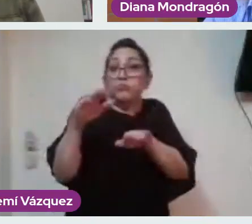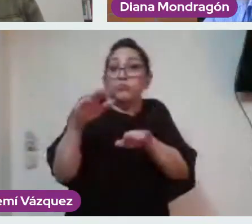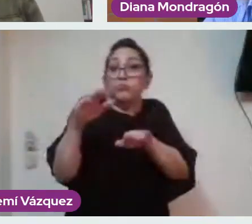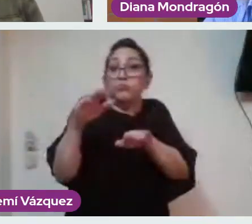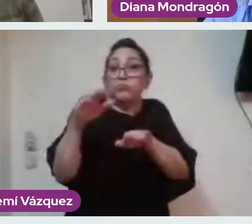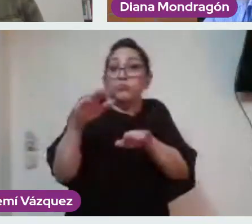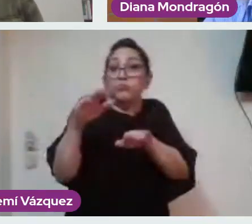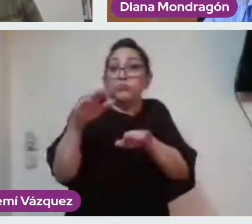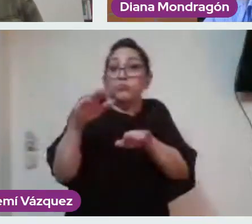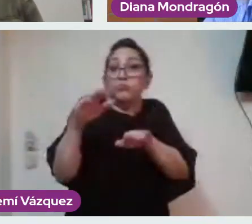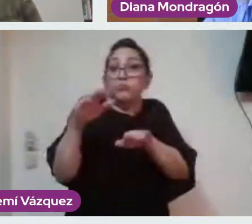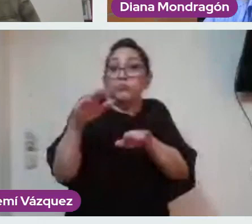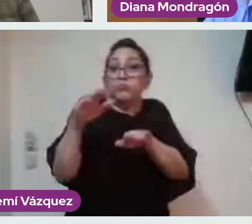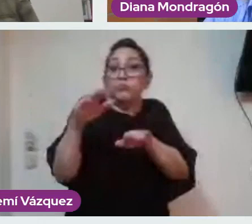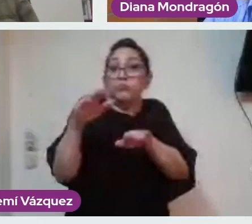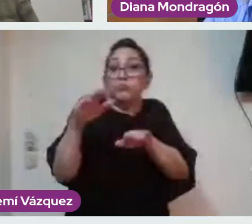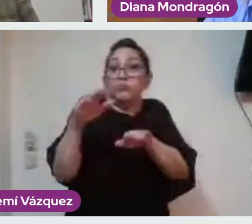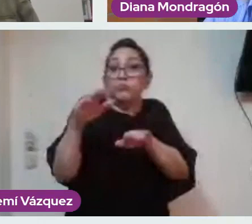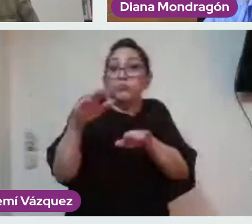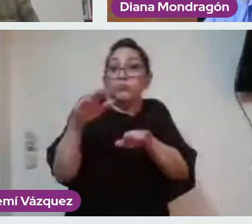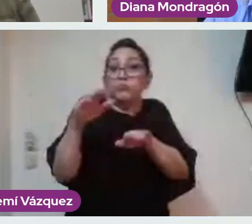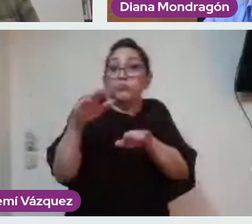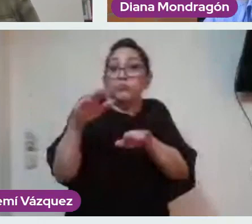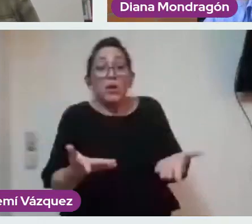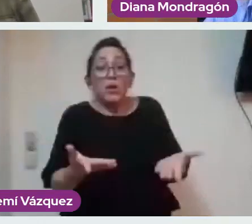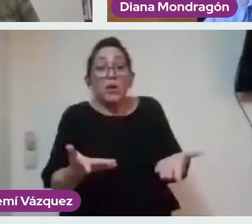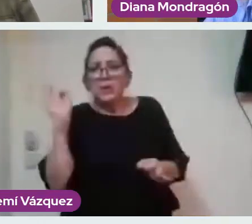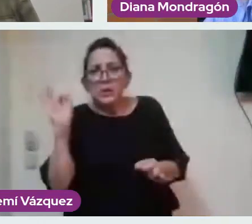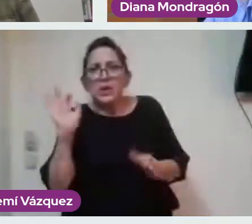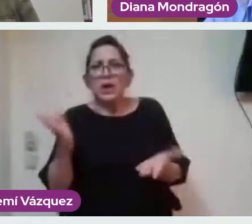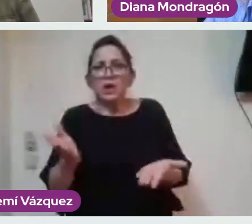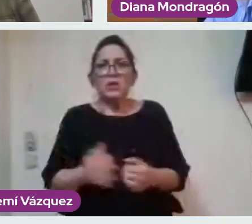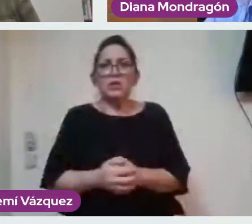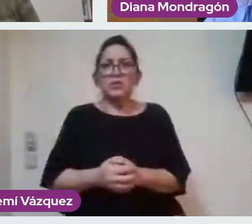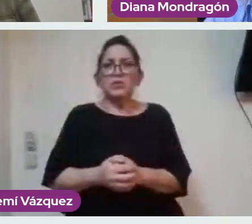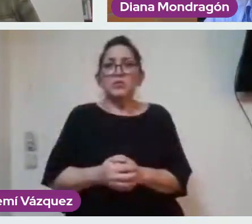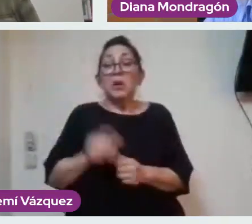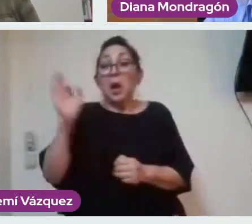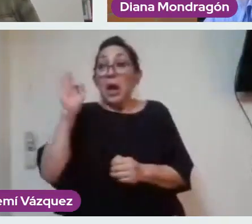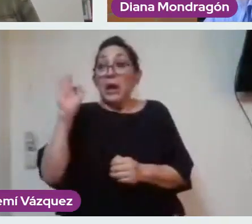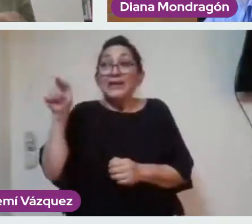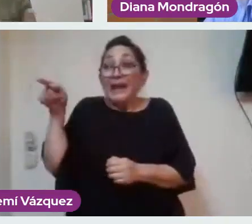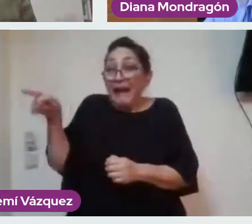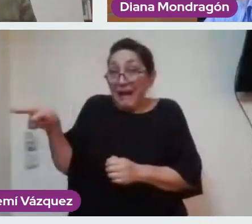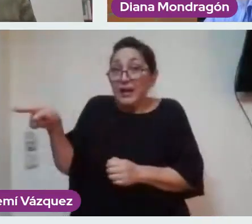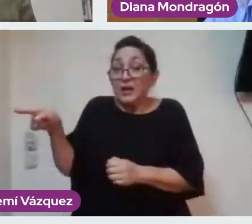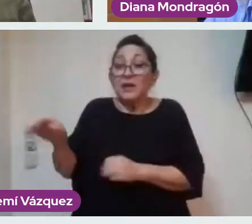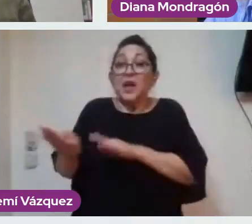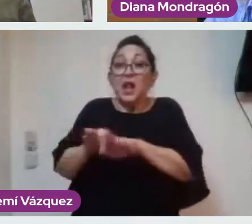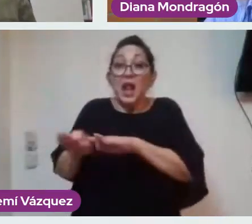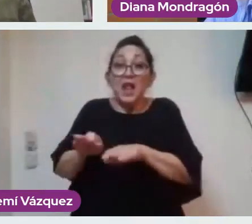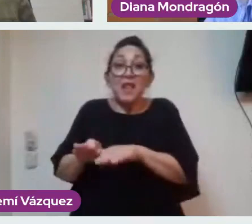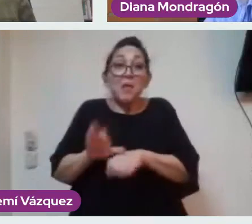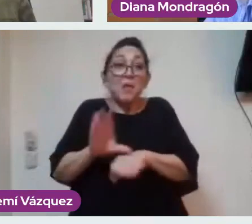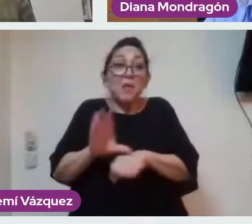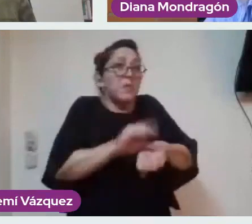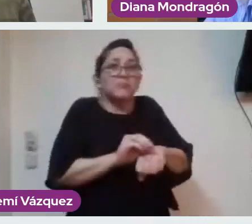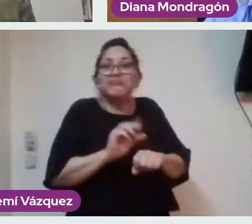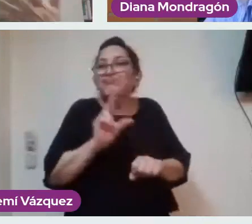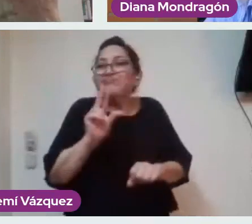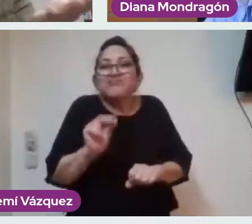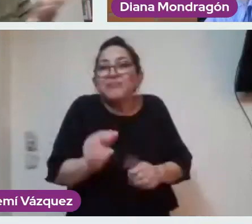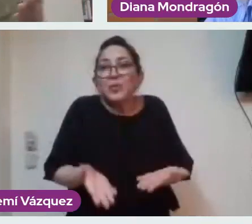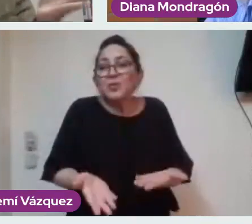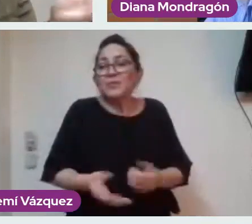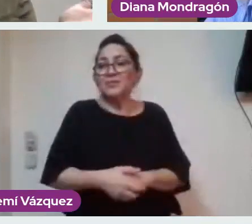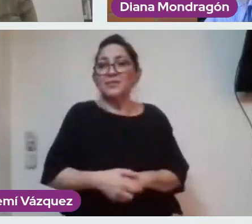si en tu trabajo te dejan asistir o no. Hay a quien no dejan. Entonces por más que quieras ir a tratar un tema, por más